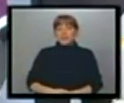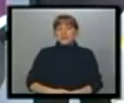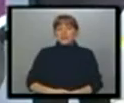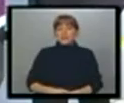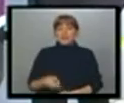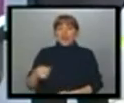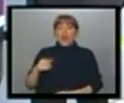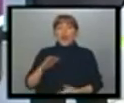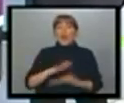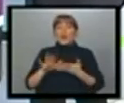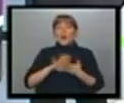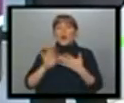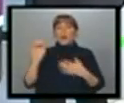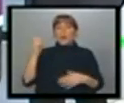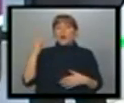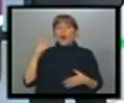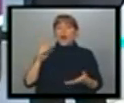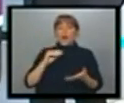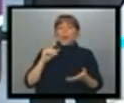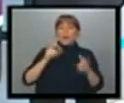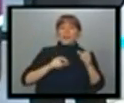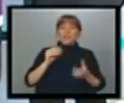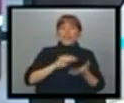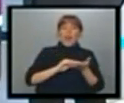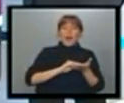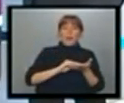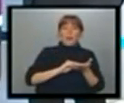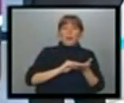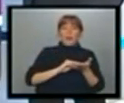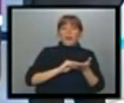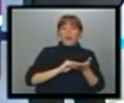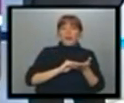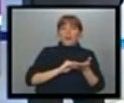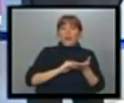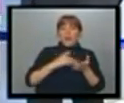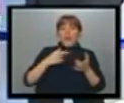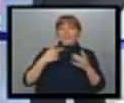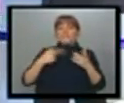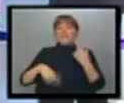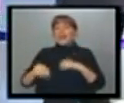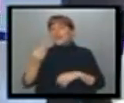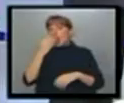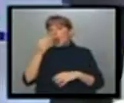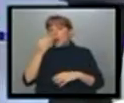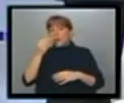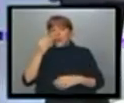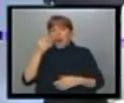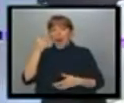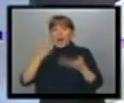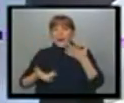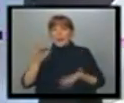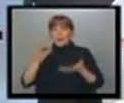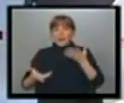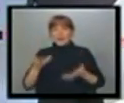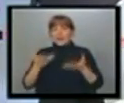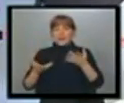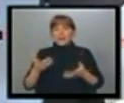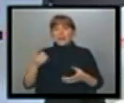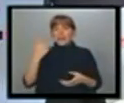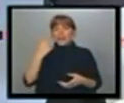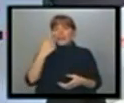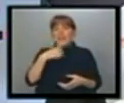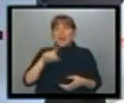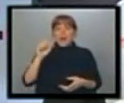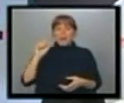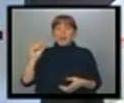nueva moda? Cada vez más oficinistas, ¿dónde van a almorzar? A la venta de comida por peso, los chinos que tienen comida por peso, que sale 100 pesos el kilo,